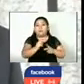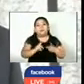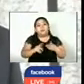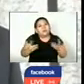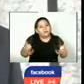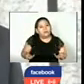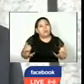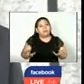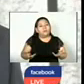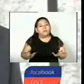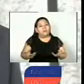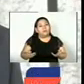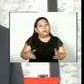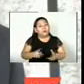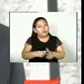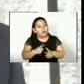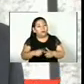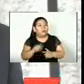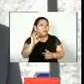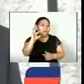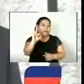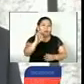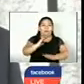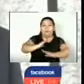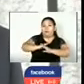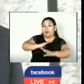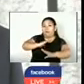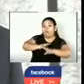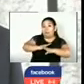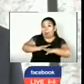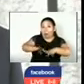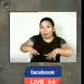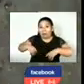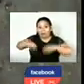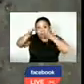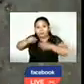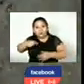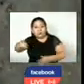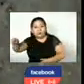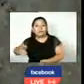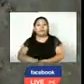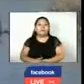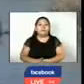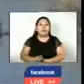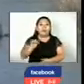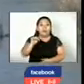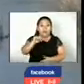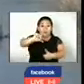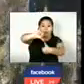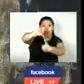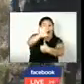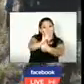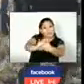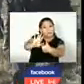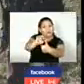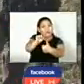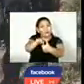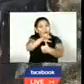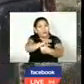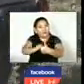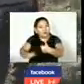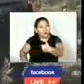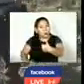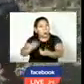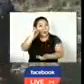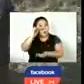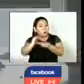entonces es mucho mejor evitar este viaje peligroso. En la región del Triángulo Norte, El Salvador reporta